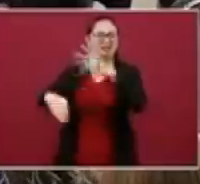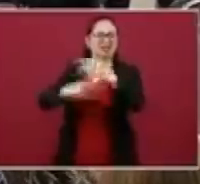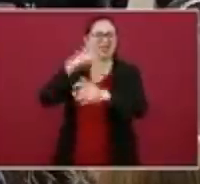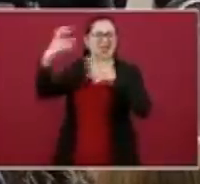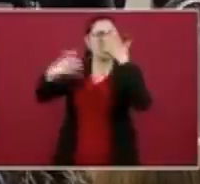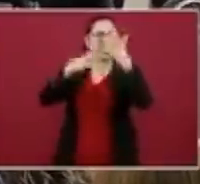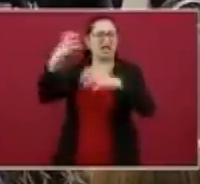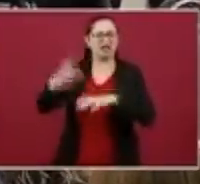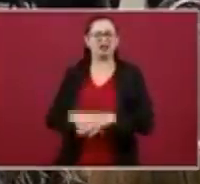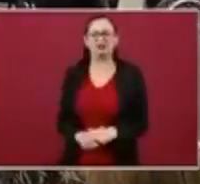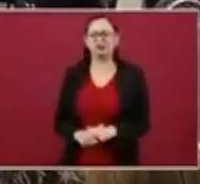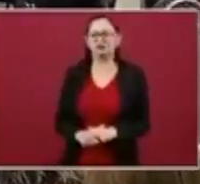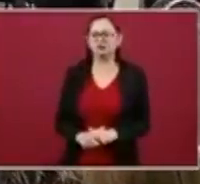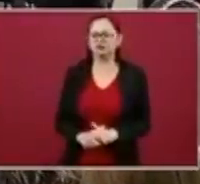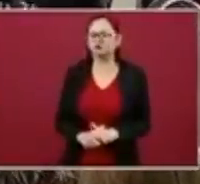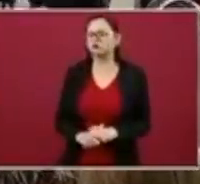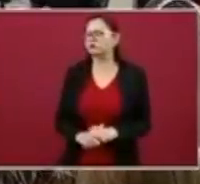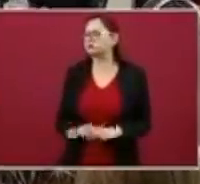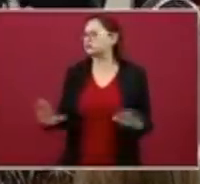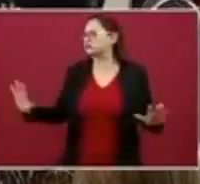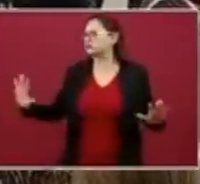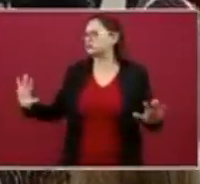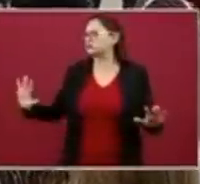Es como lo propusimos,